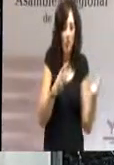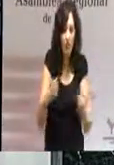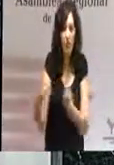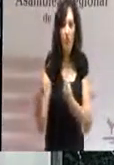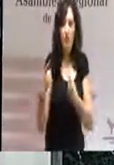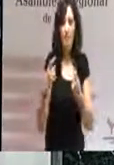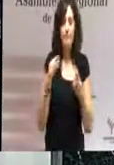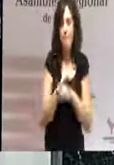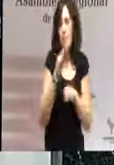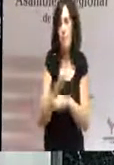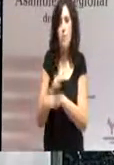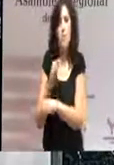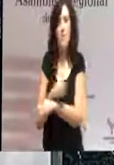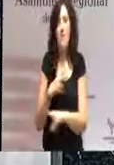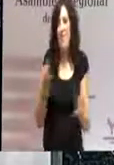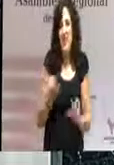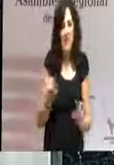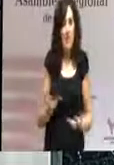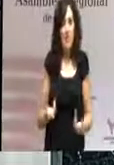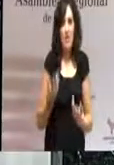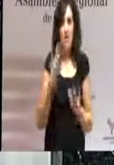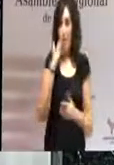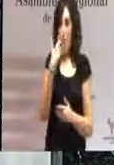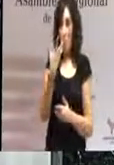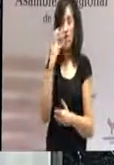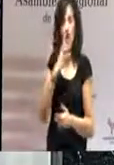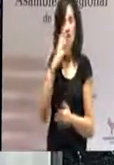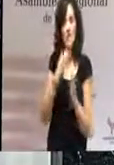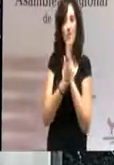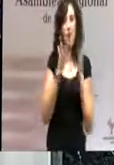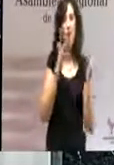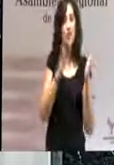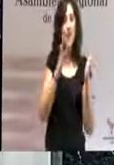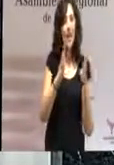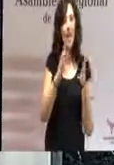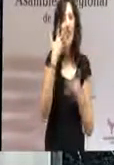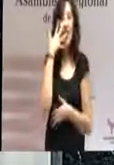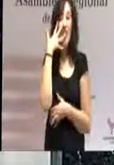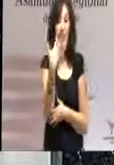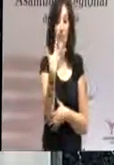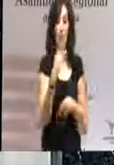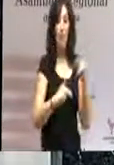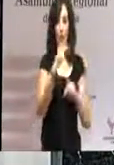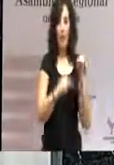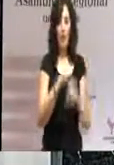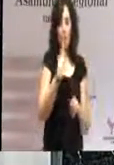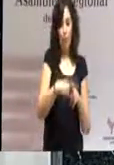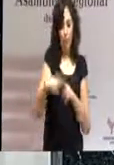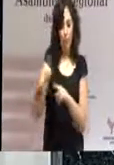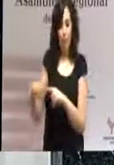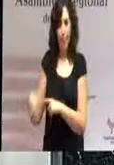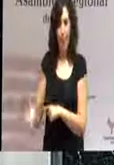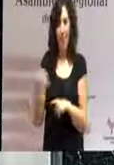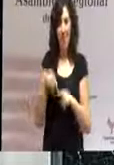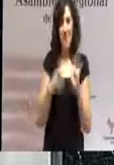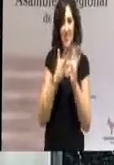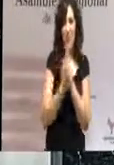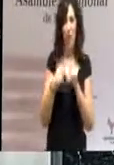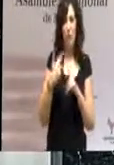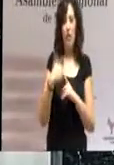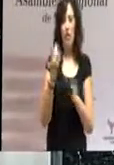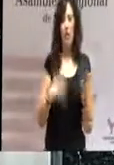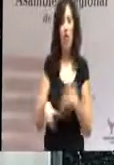En 5 años de Rajoy llevan 5 consejeros de fomento que aquí venden crecepelos mientras son